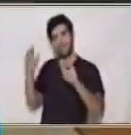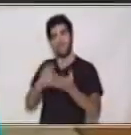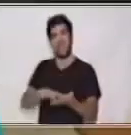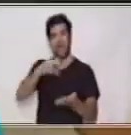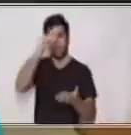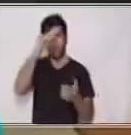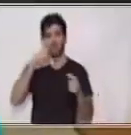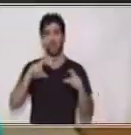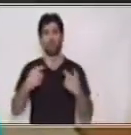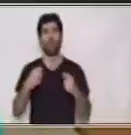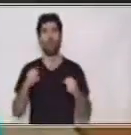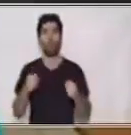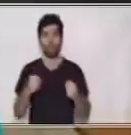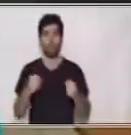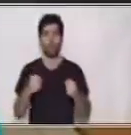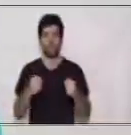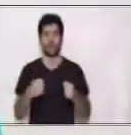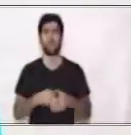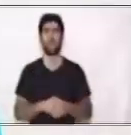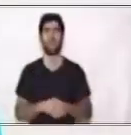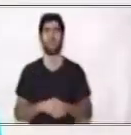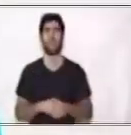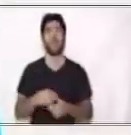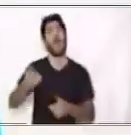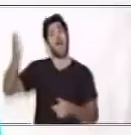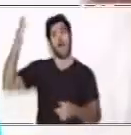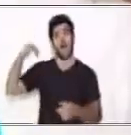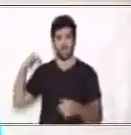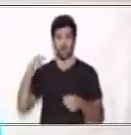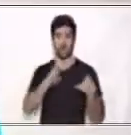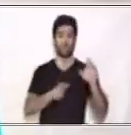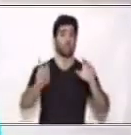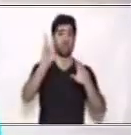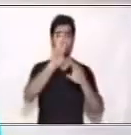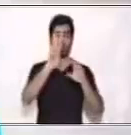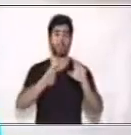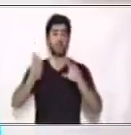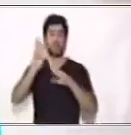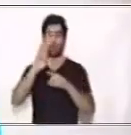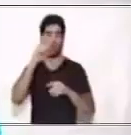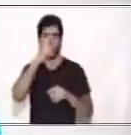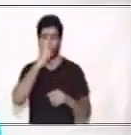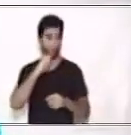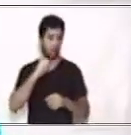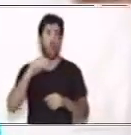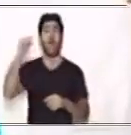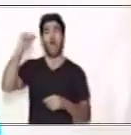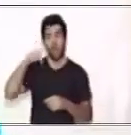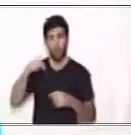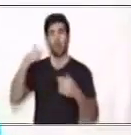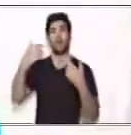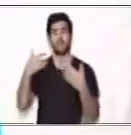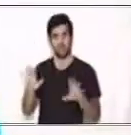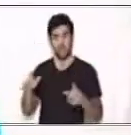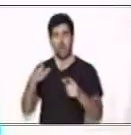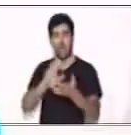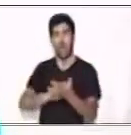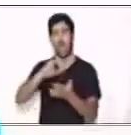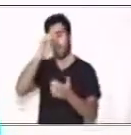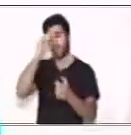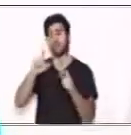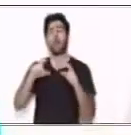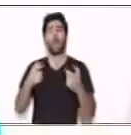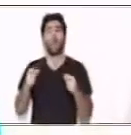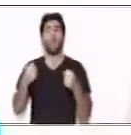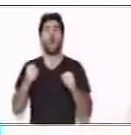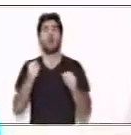lineales con un índice 1. Esto significa que hoy ya vamos a empezar a aplicar las reglas que aprendimos del binomio